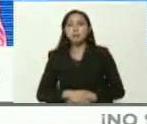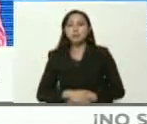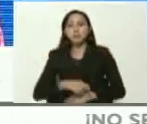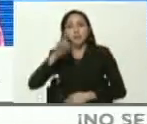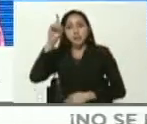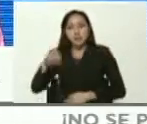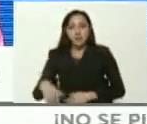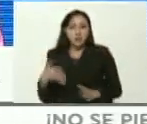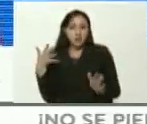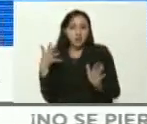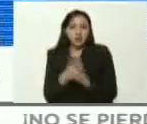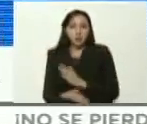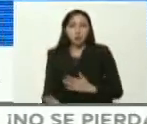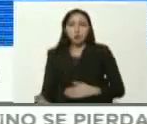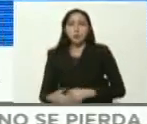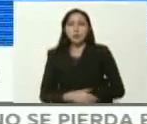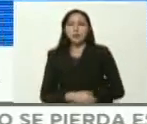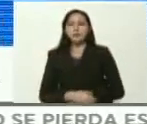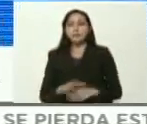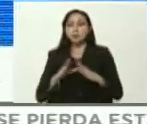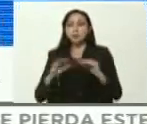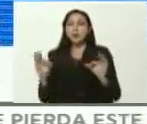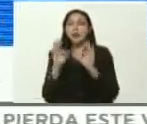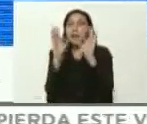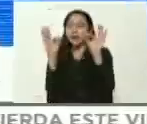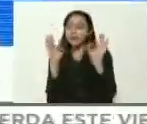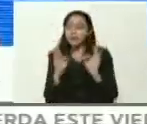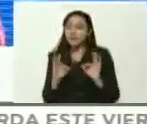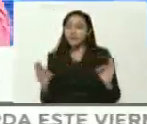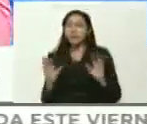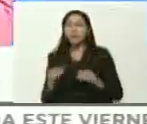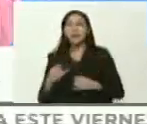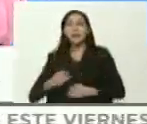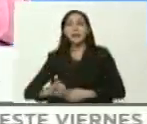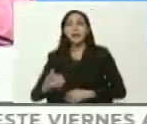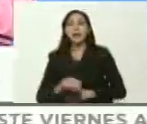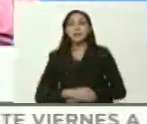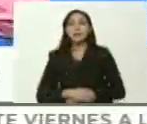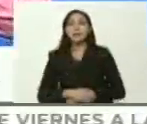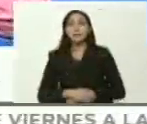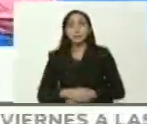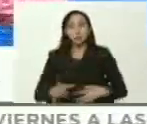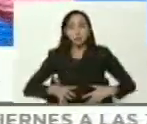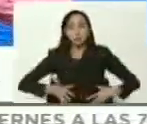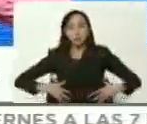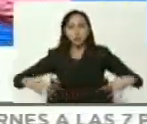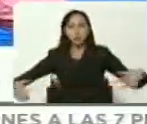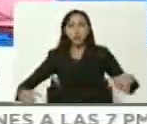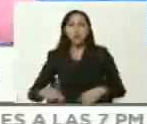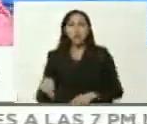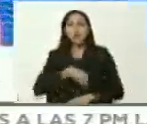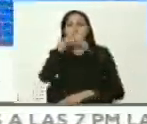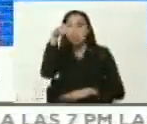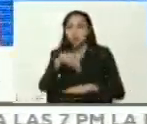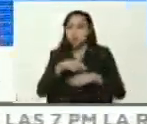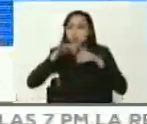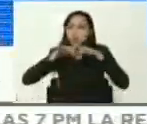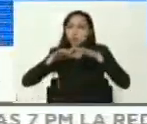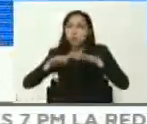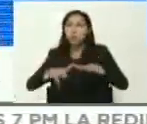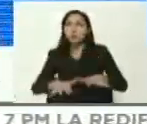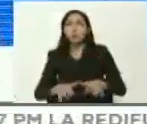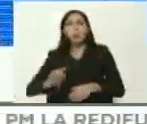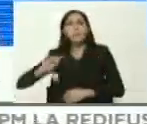de todas las modalidades, todas las formas en que la riqueza nacional creciente se distribuyó.